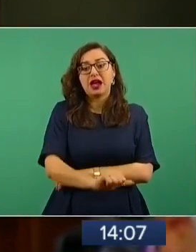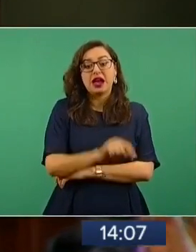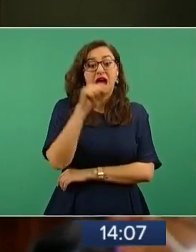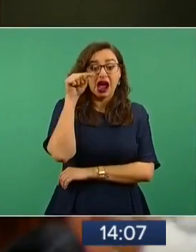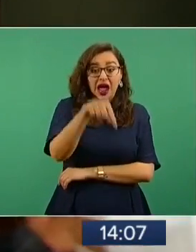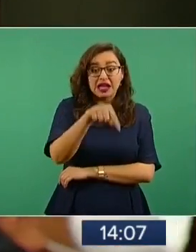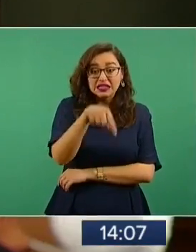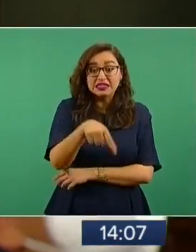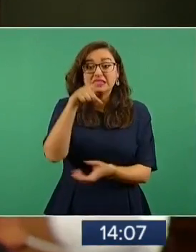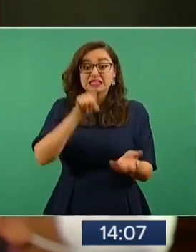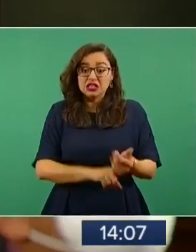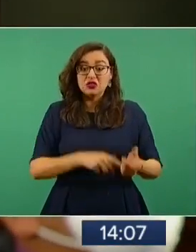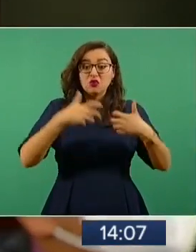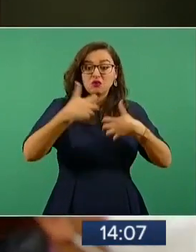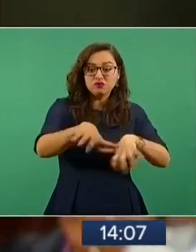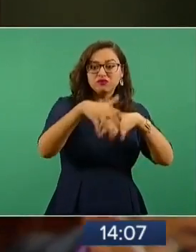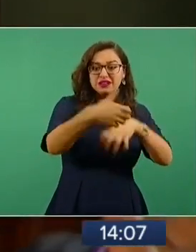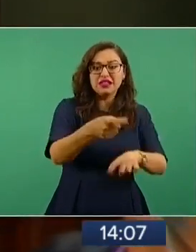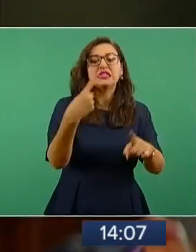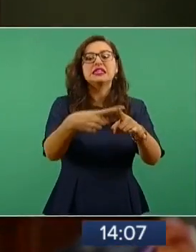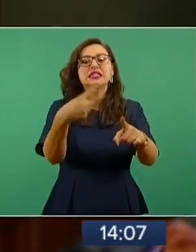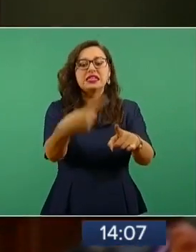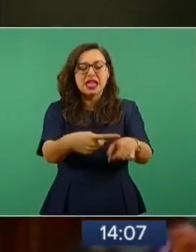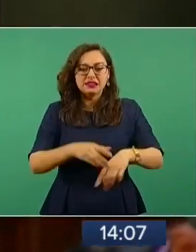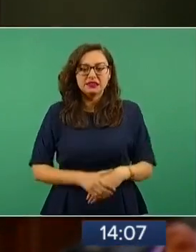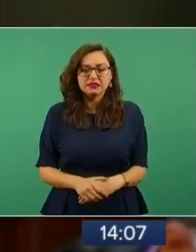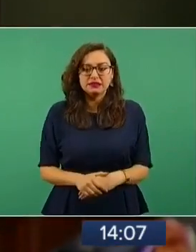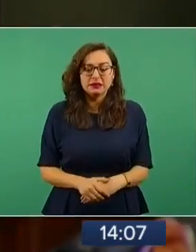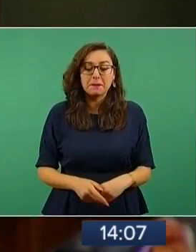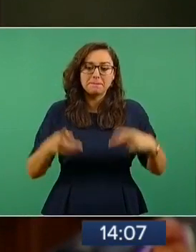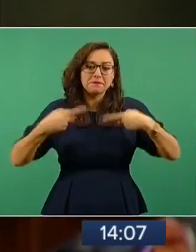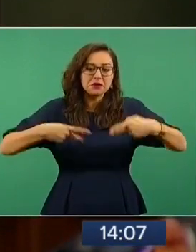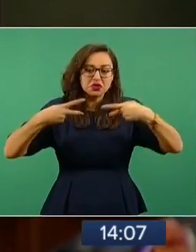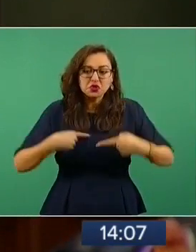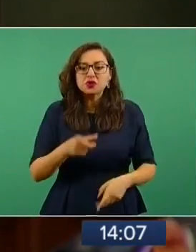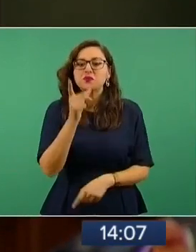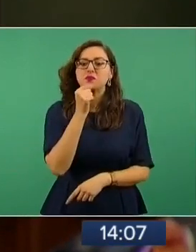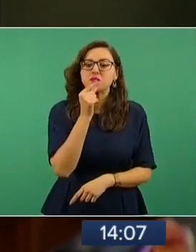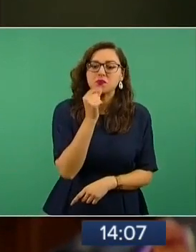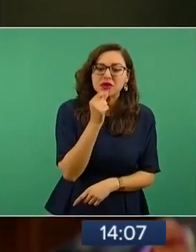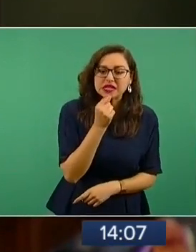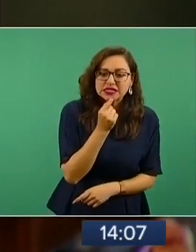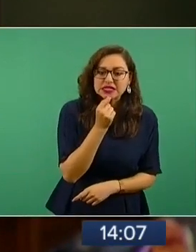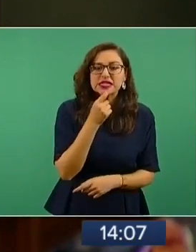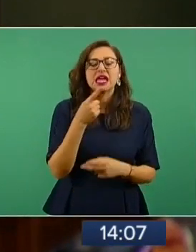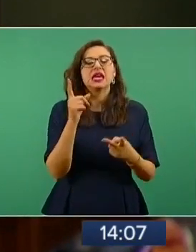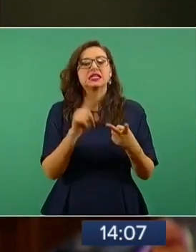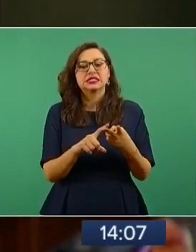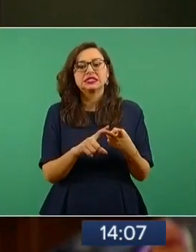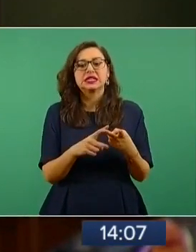grupos de policías del Estado protestando por las vejaciones que hace contra de ellos.